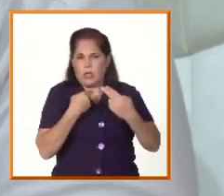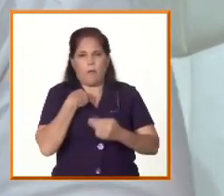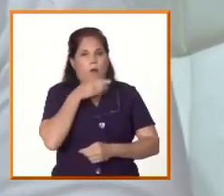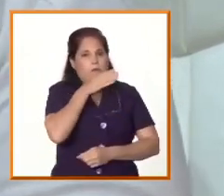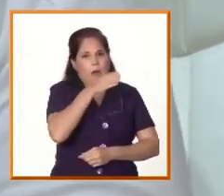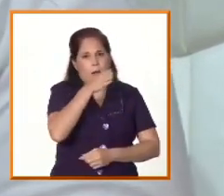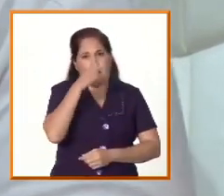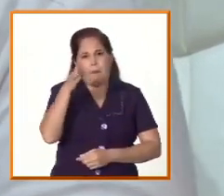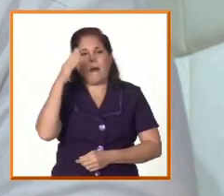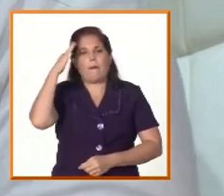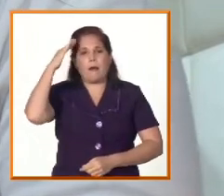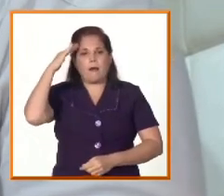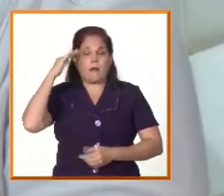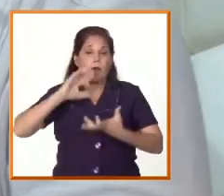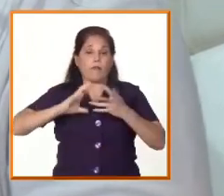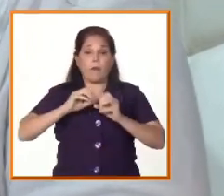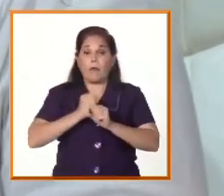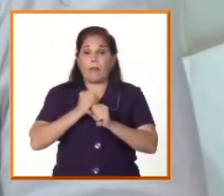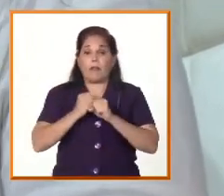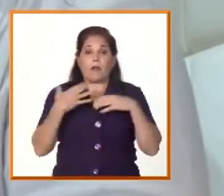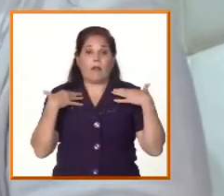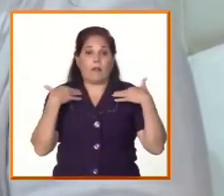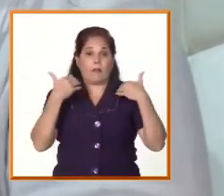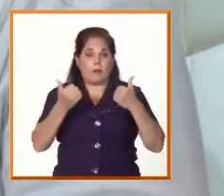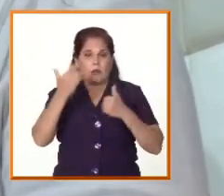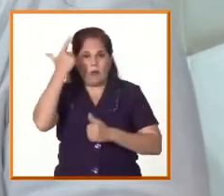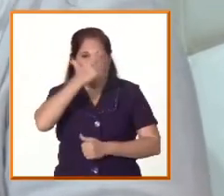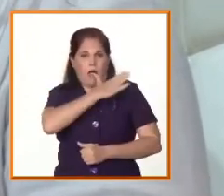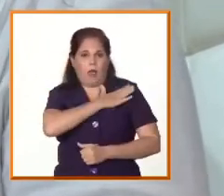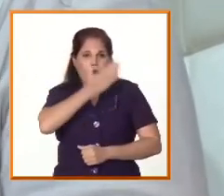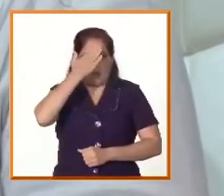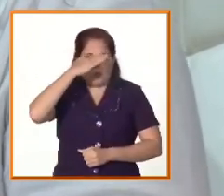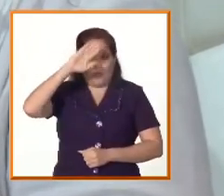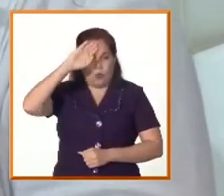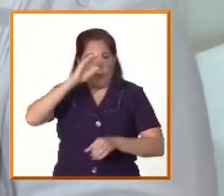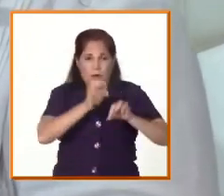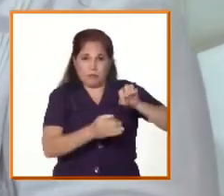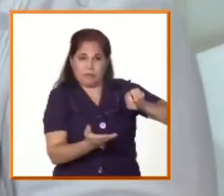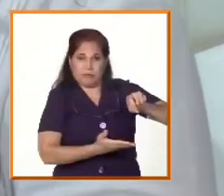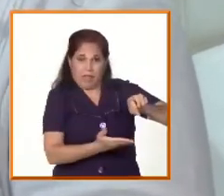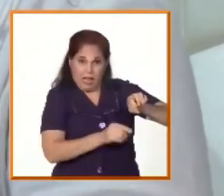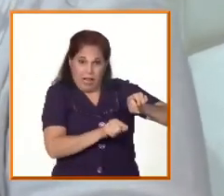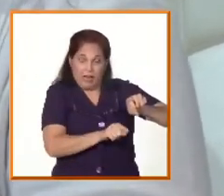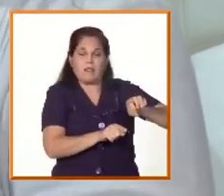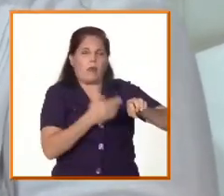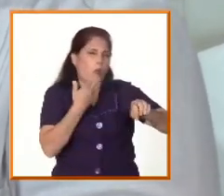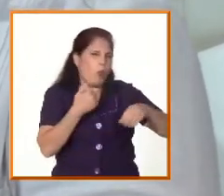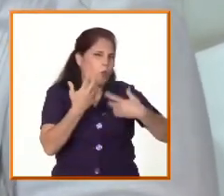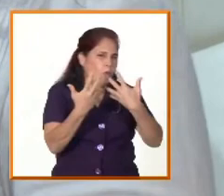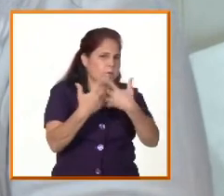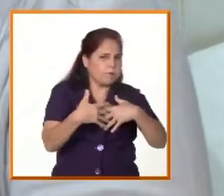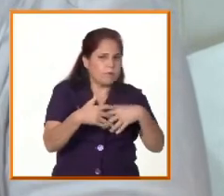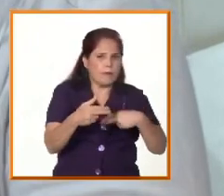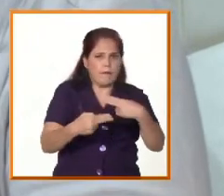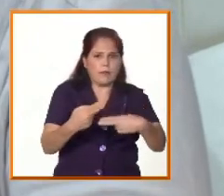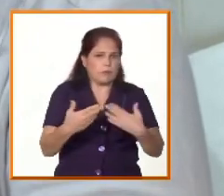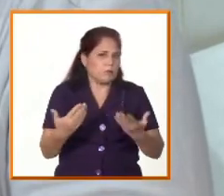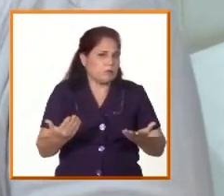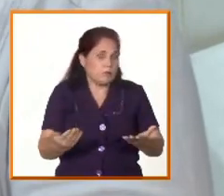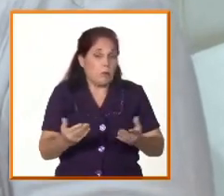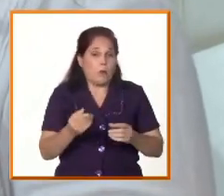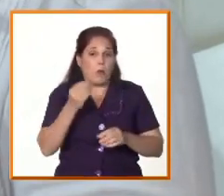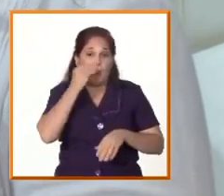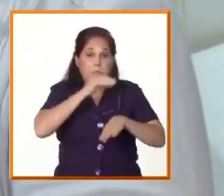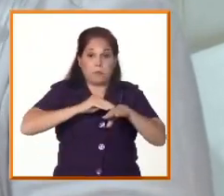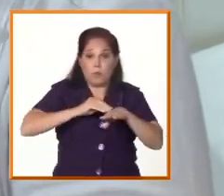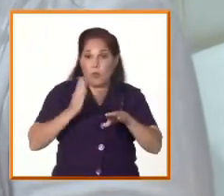tenemos un sistema de trabajo con la dirección de a Cuba de chequeo sistemático de la de los procesos productivos y